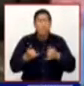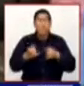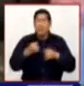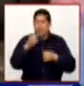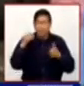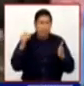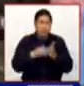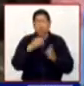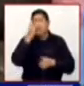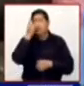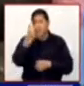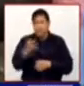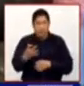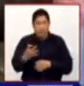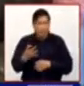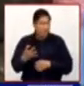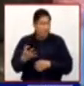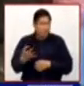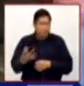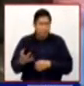al narcotráfico,